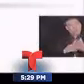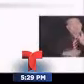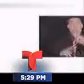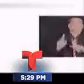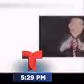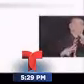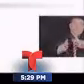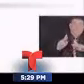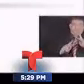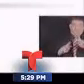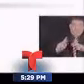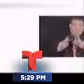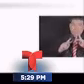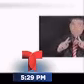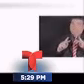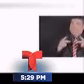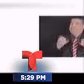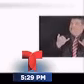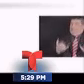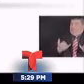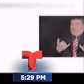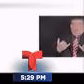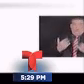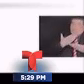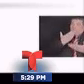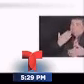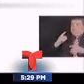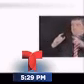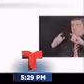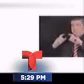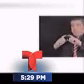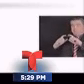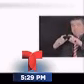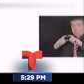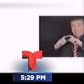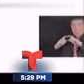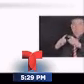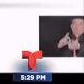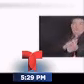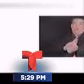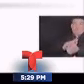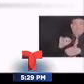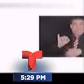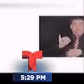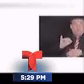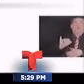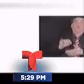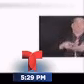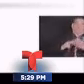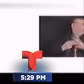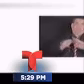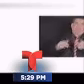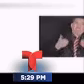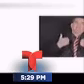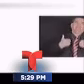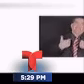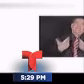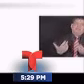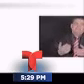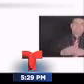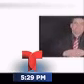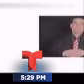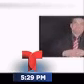149 mil personas que hoy no tienen plan de salud tendrá acceso a uno.